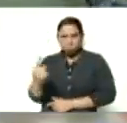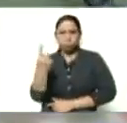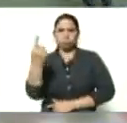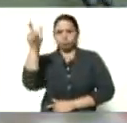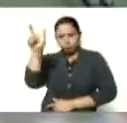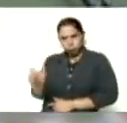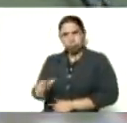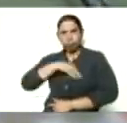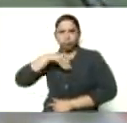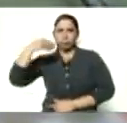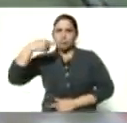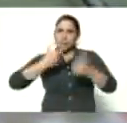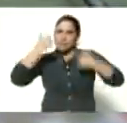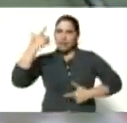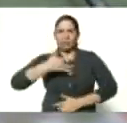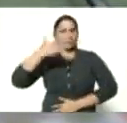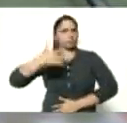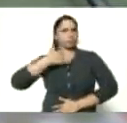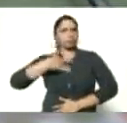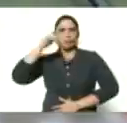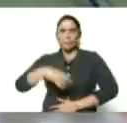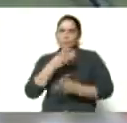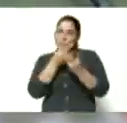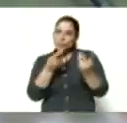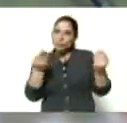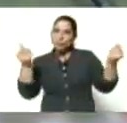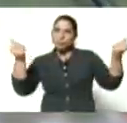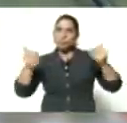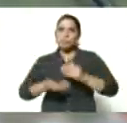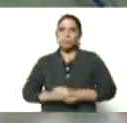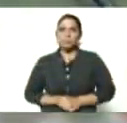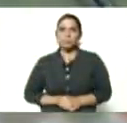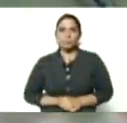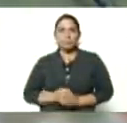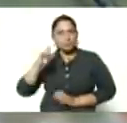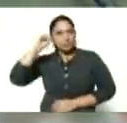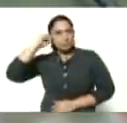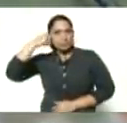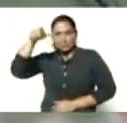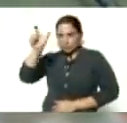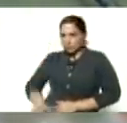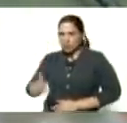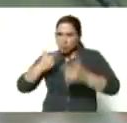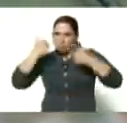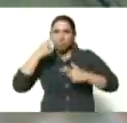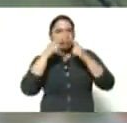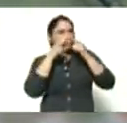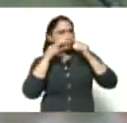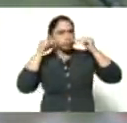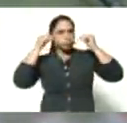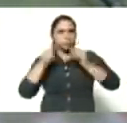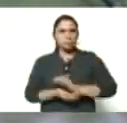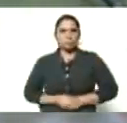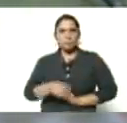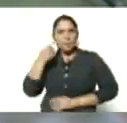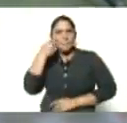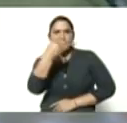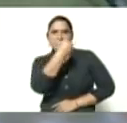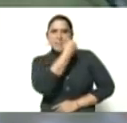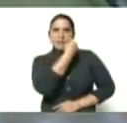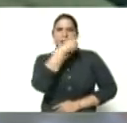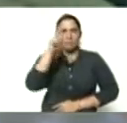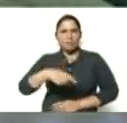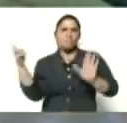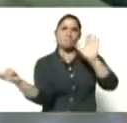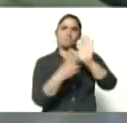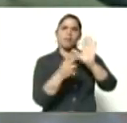la espiritualidad y la frescura de su recuerdo, de su sonrisa, de su mirada, de su